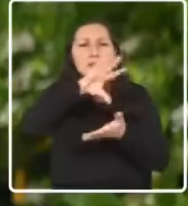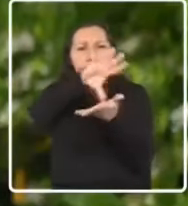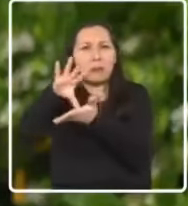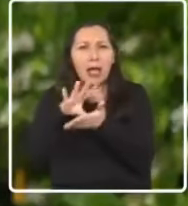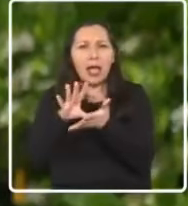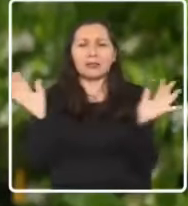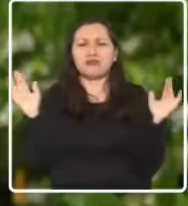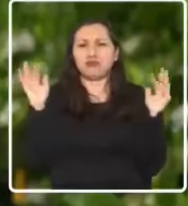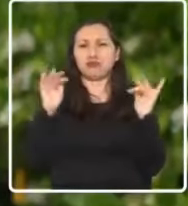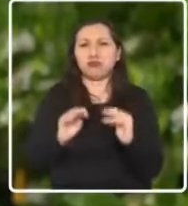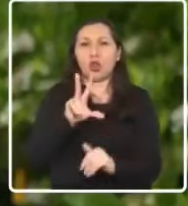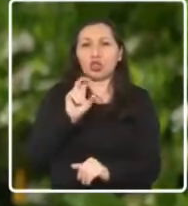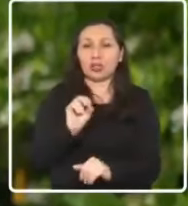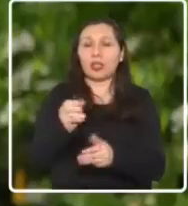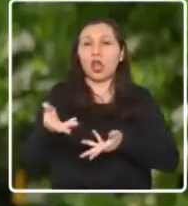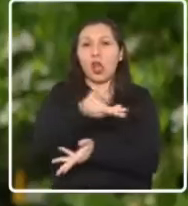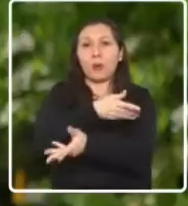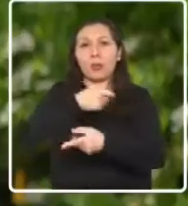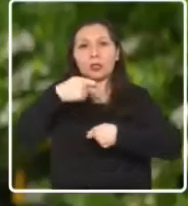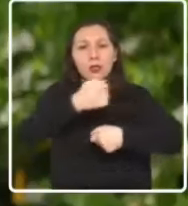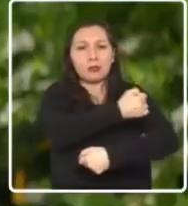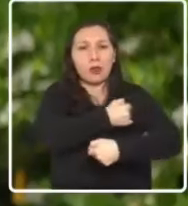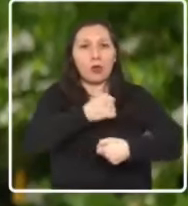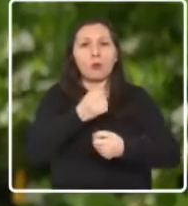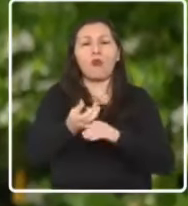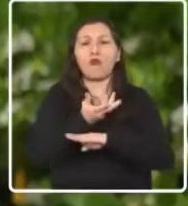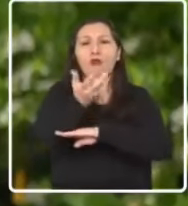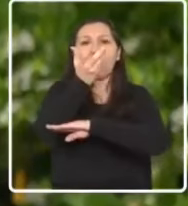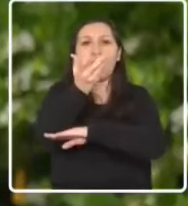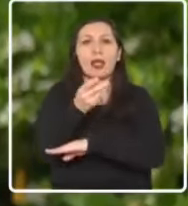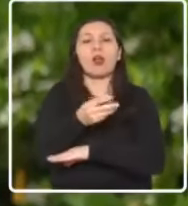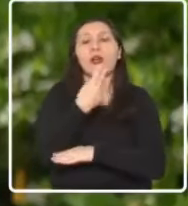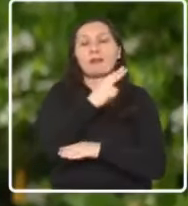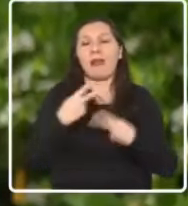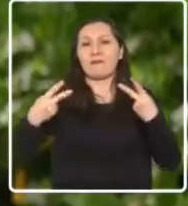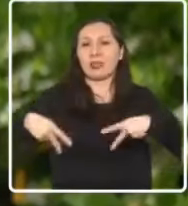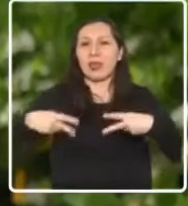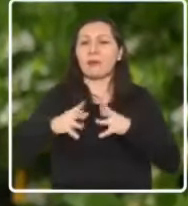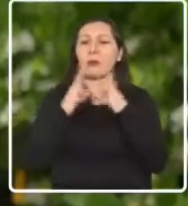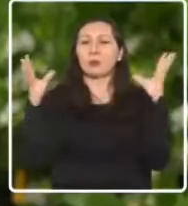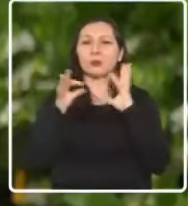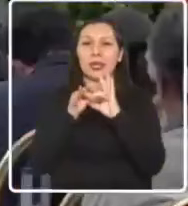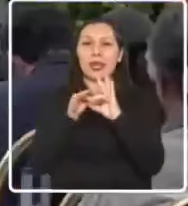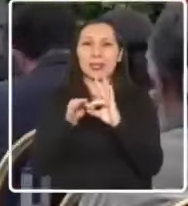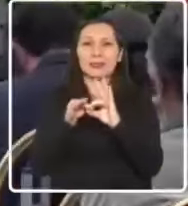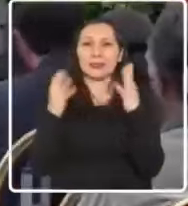reunir 80 países compartiendo la gastronomía de fuego en el Sporting de Viña del Mar. Muchas gracias.